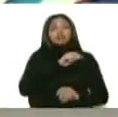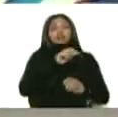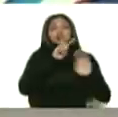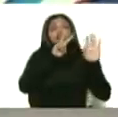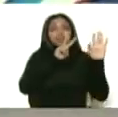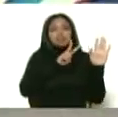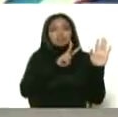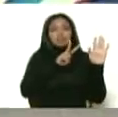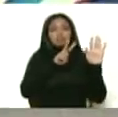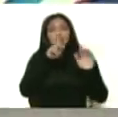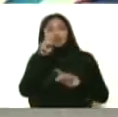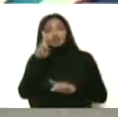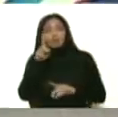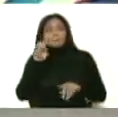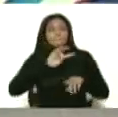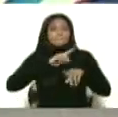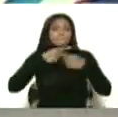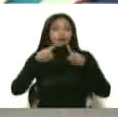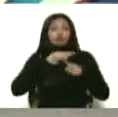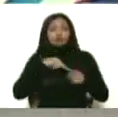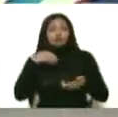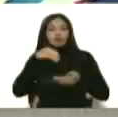pero si no hubiéramos aplicado